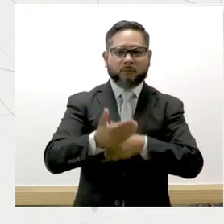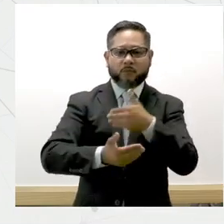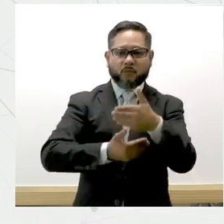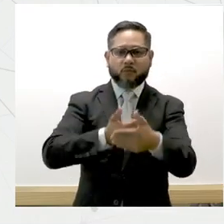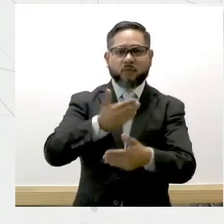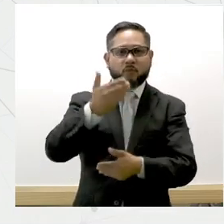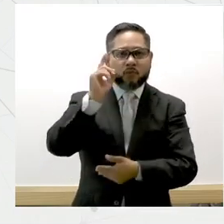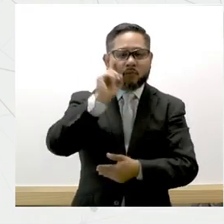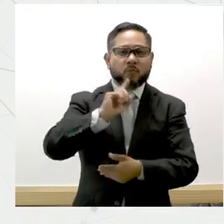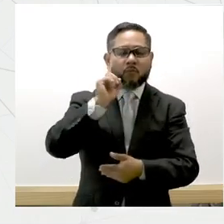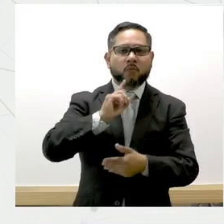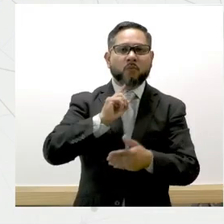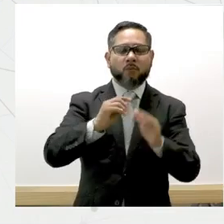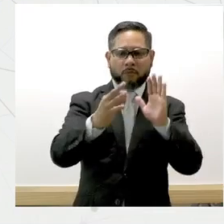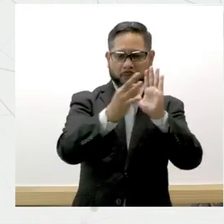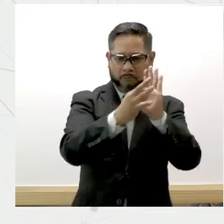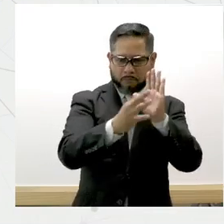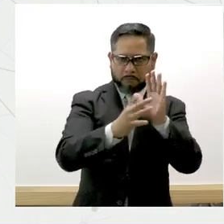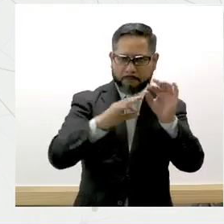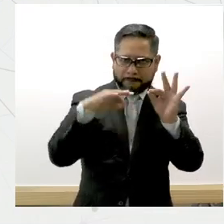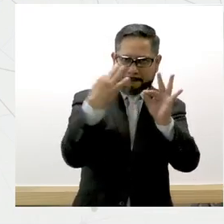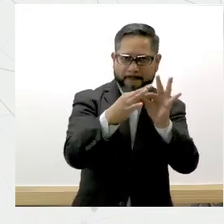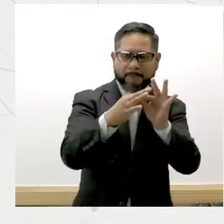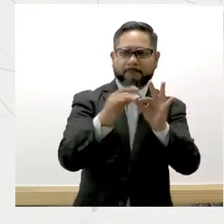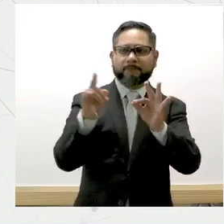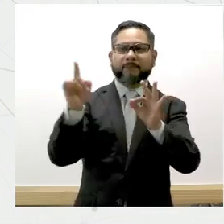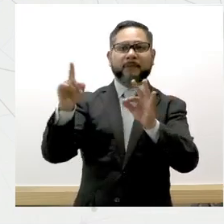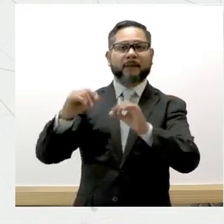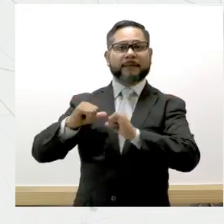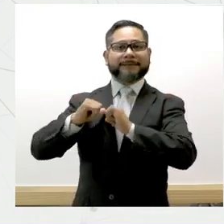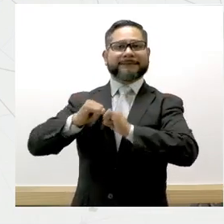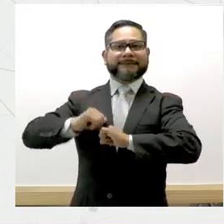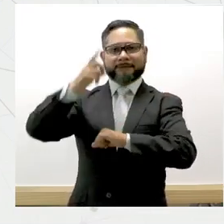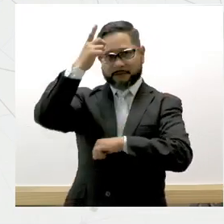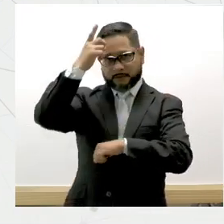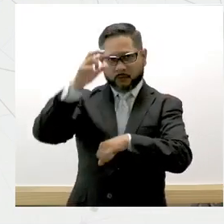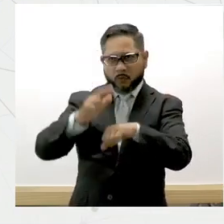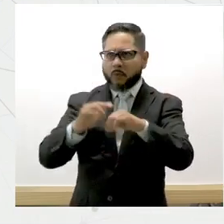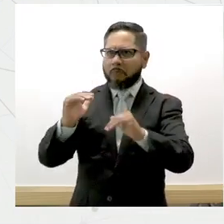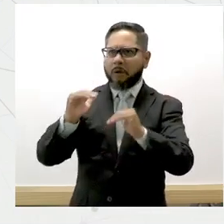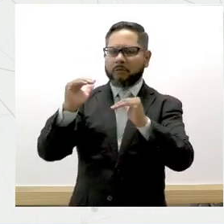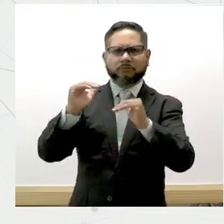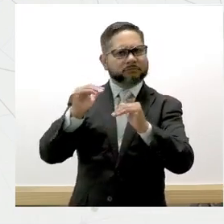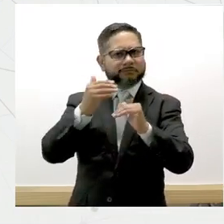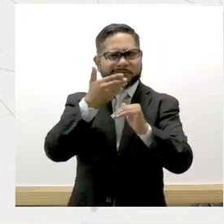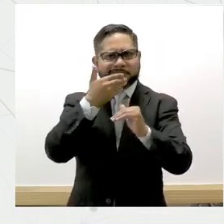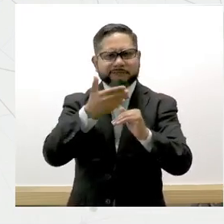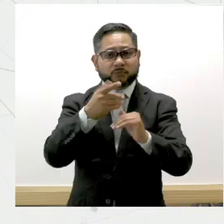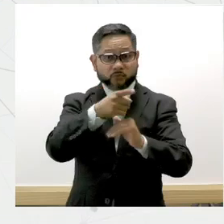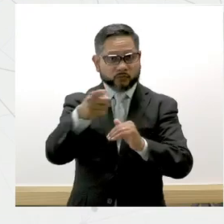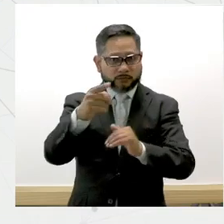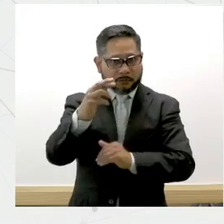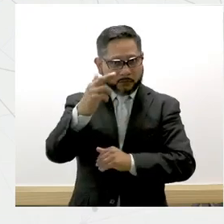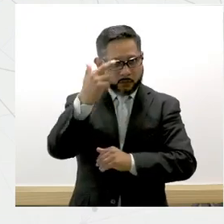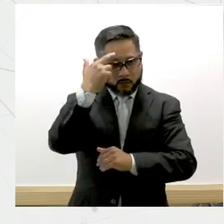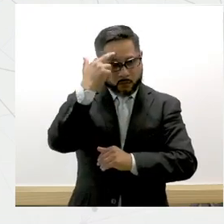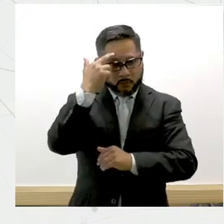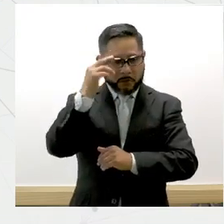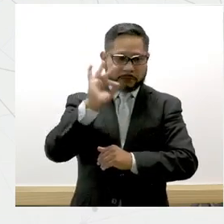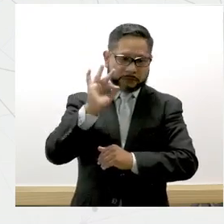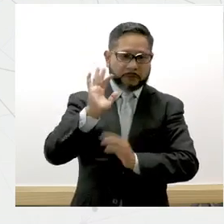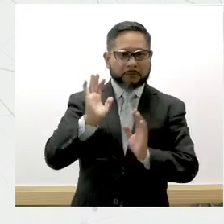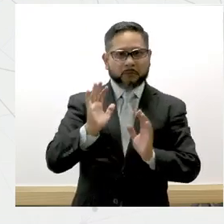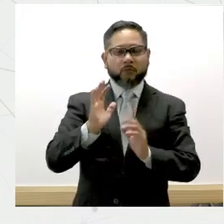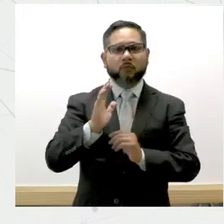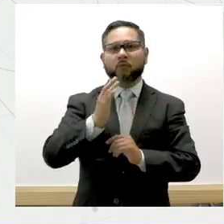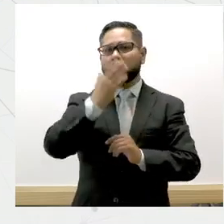los puntos de dirección, ¿no?, en los puestos de dirección, en aquellos que se puedan llevar a cabo. Yo no sé si ustedes recuerdan o si tuvo mucho eco